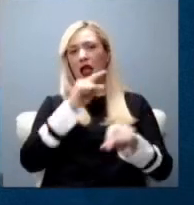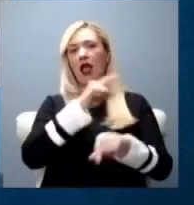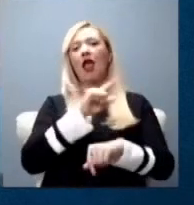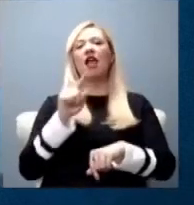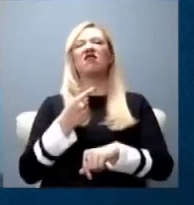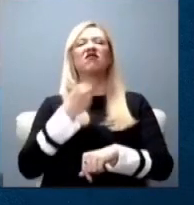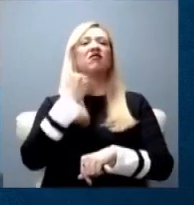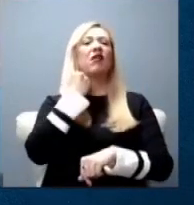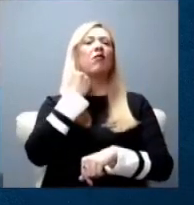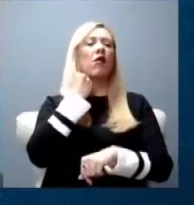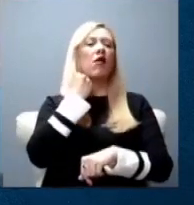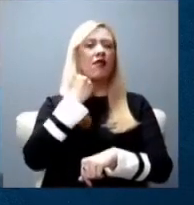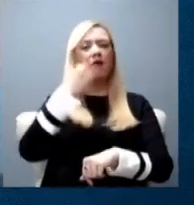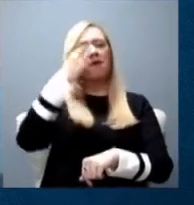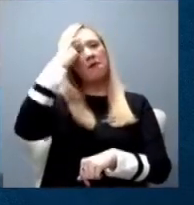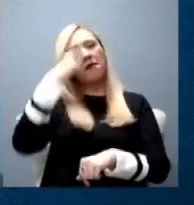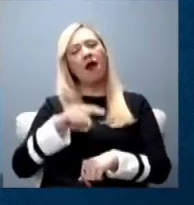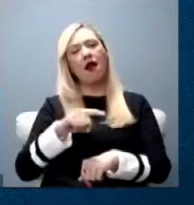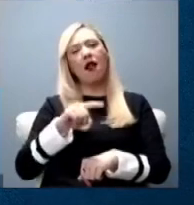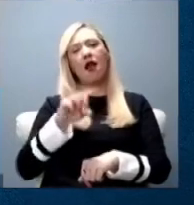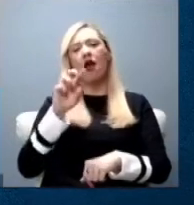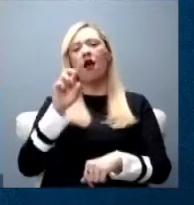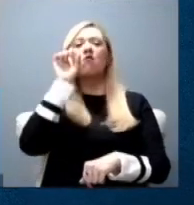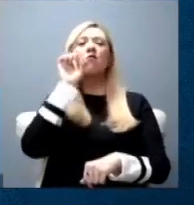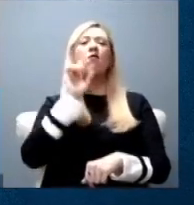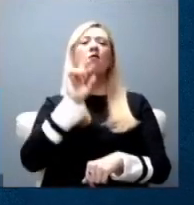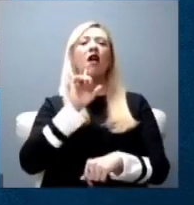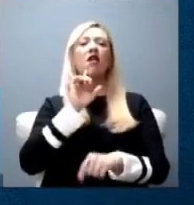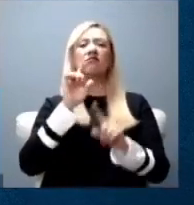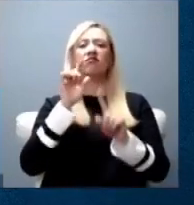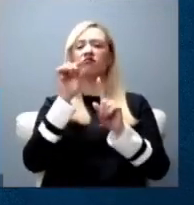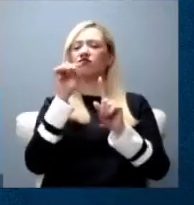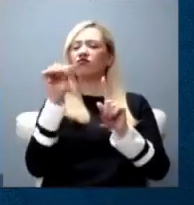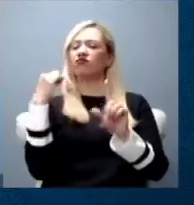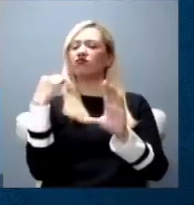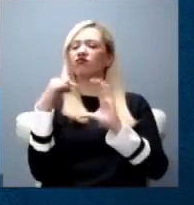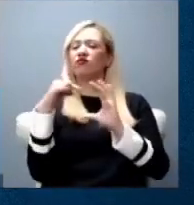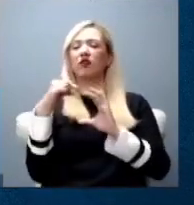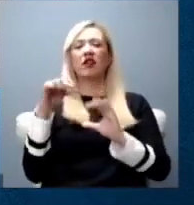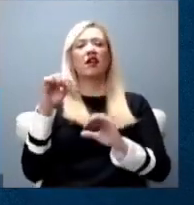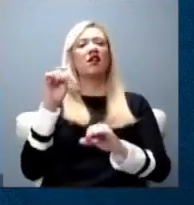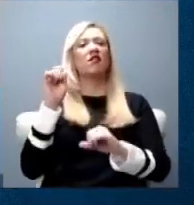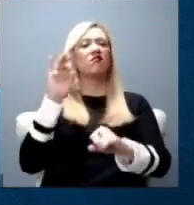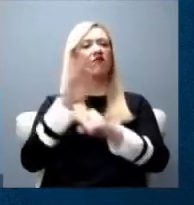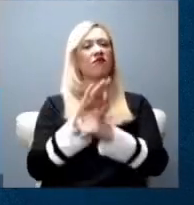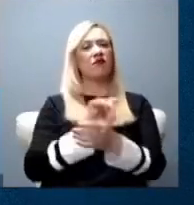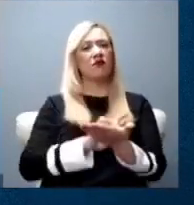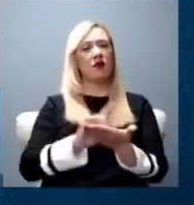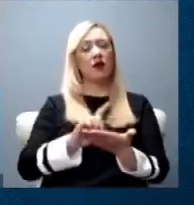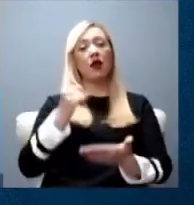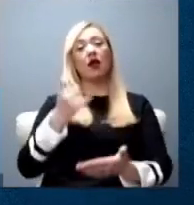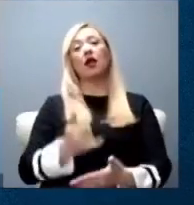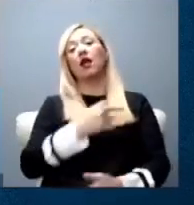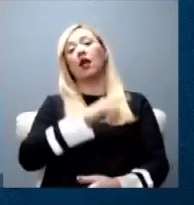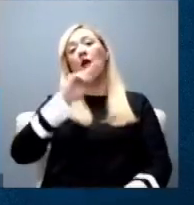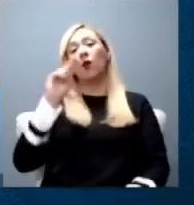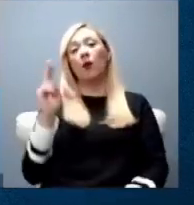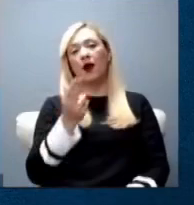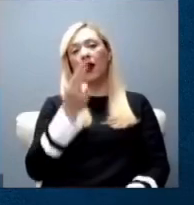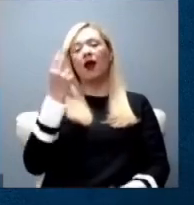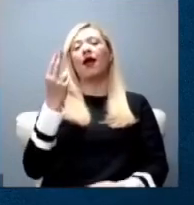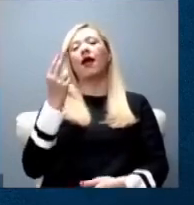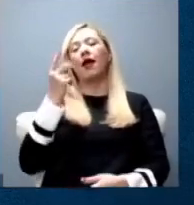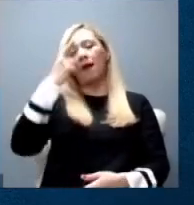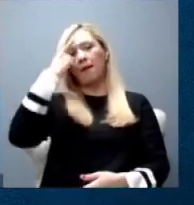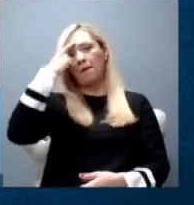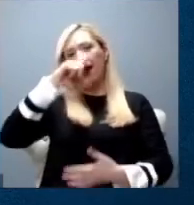de la Dirección Legal de Women's Link Worldwide. Además, es asesora legal externa de la Secretaría General de la Facultad Latinoamericana de Ciencias